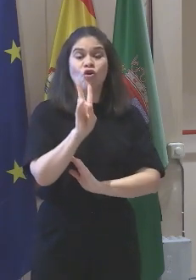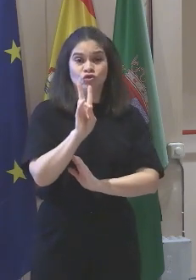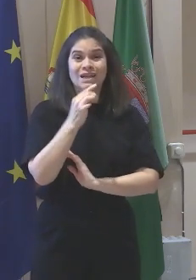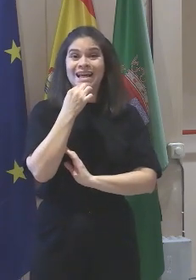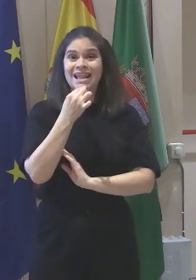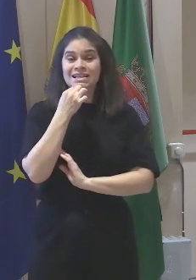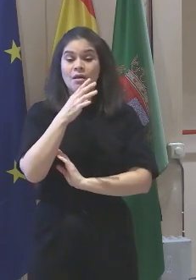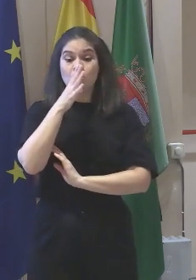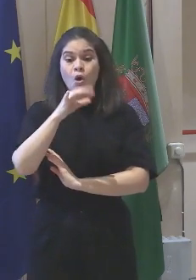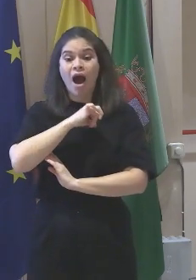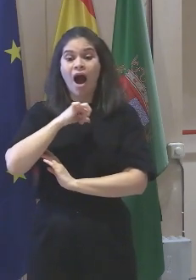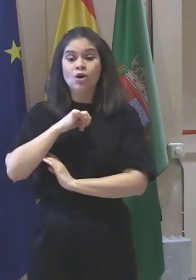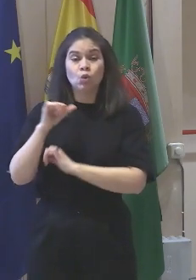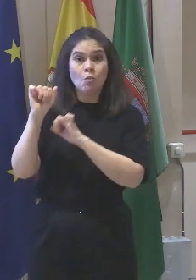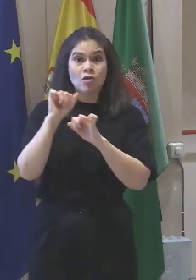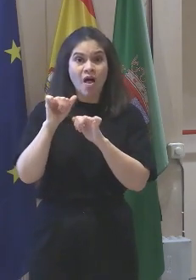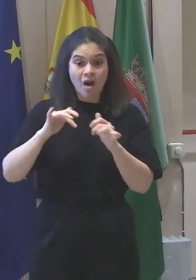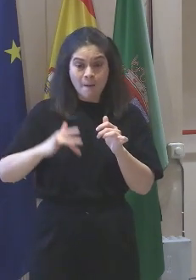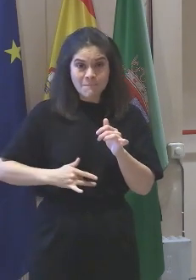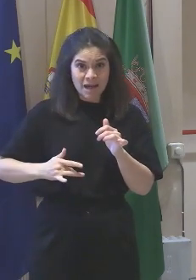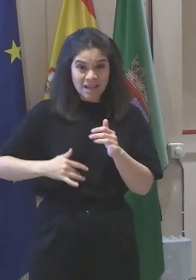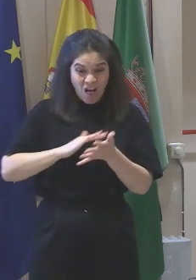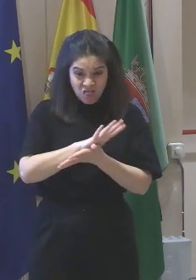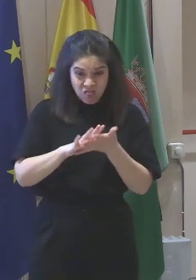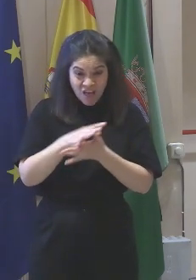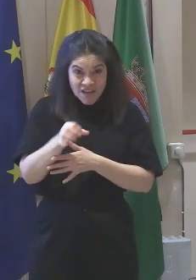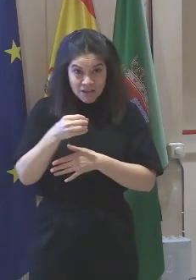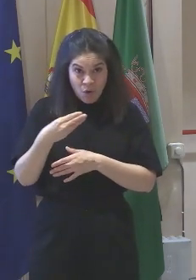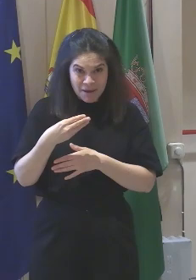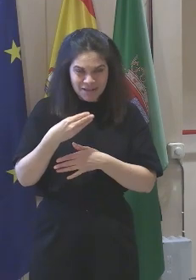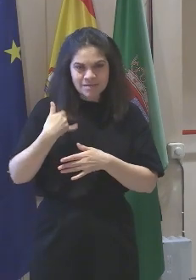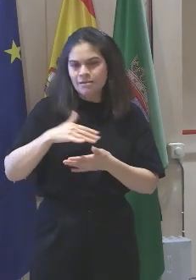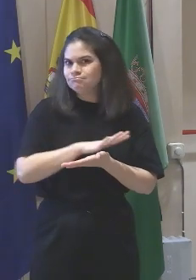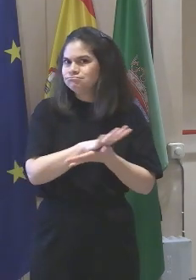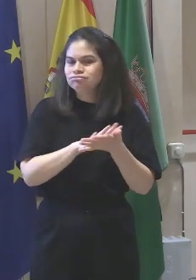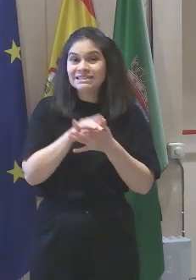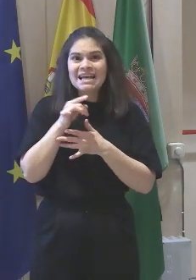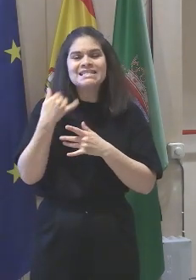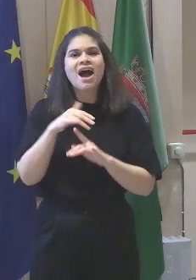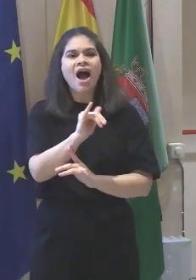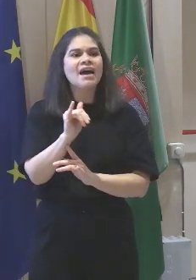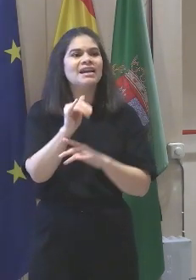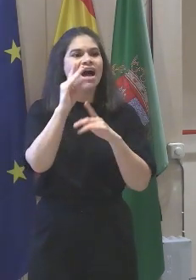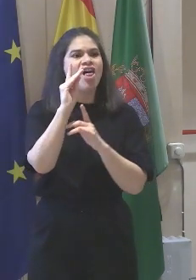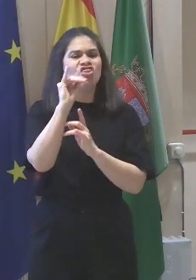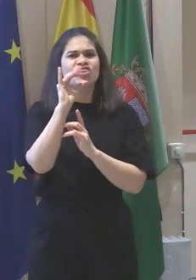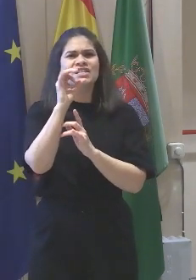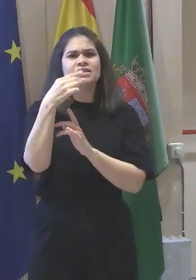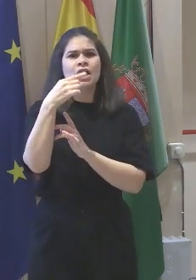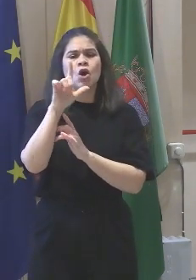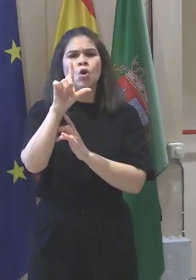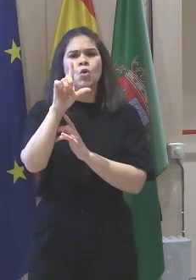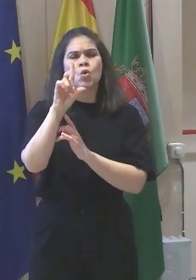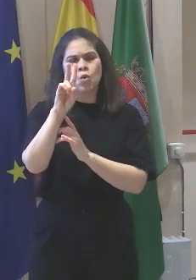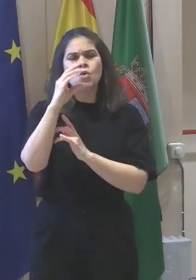por autoinmunidad pancreática, destrucción de la célula beta, y aquí ya tenemos lo que llamamos disglucemia, es decir, que la glucemia empieza a estar algo